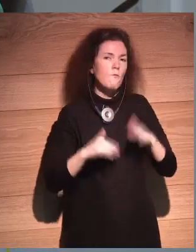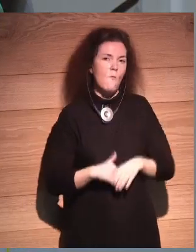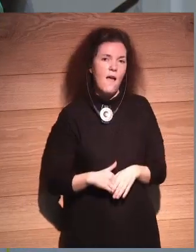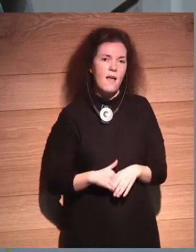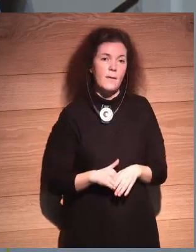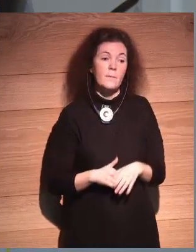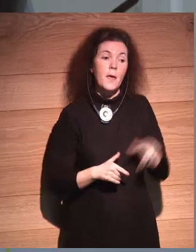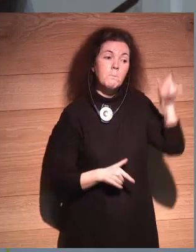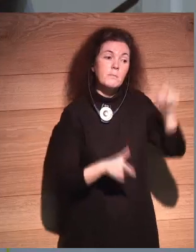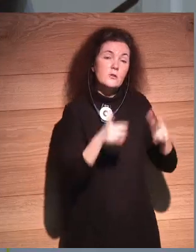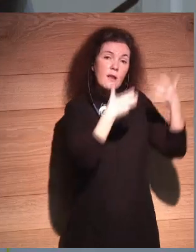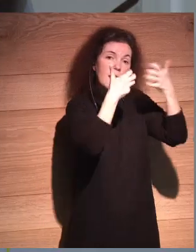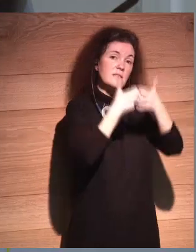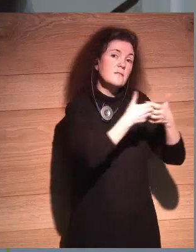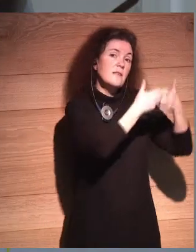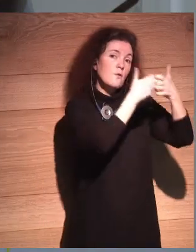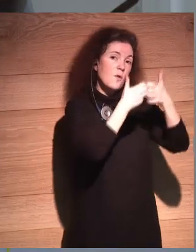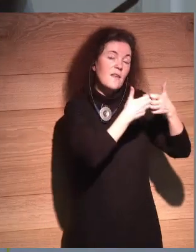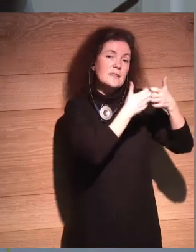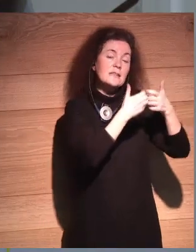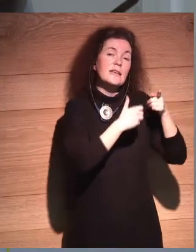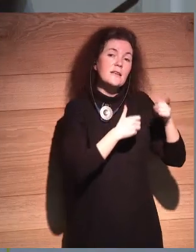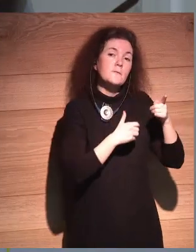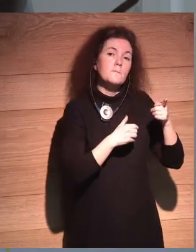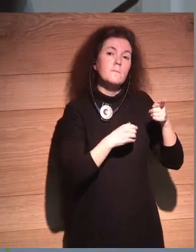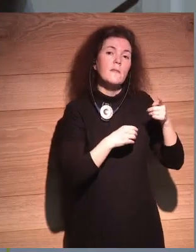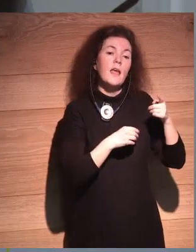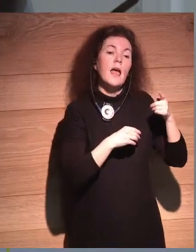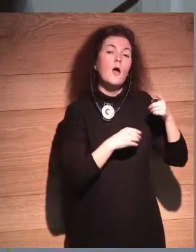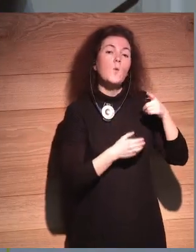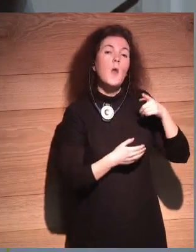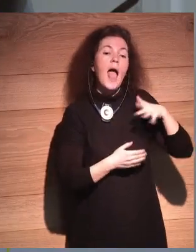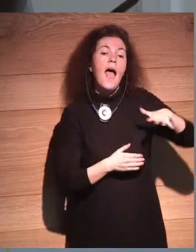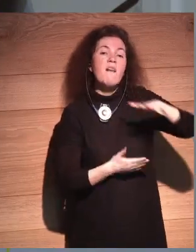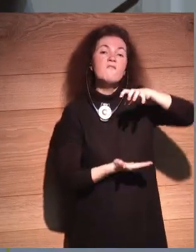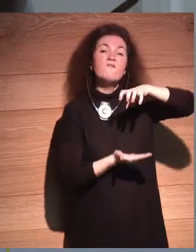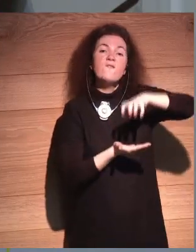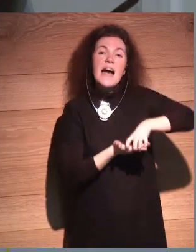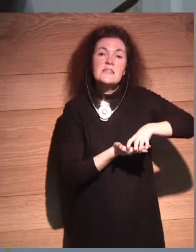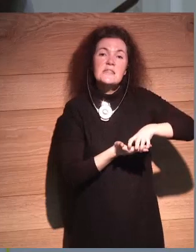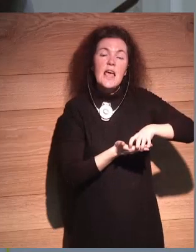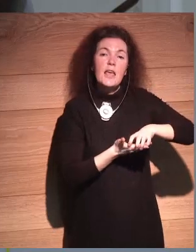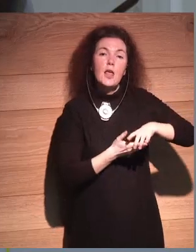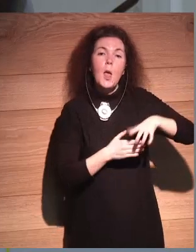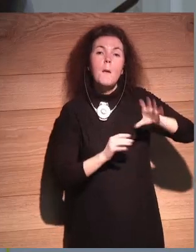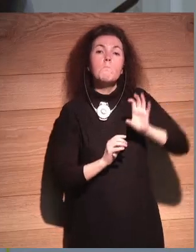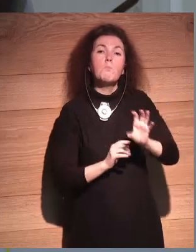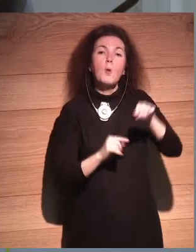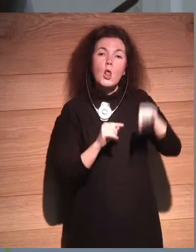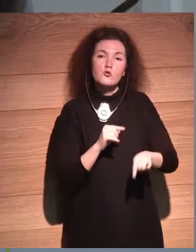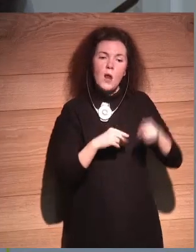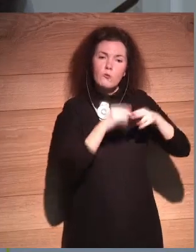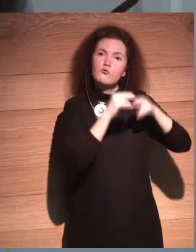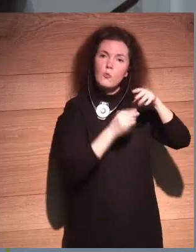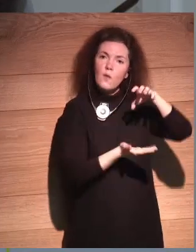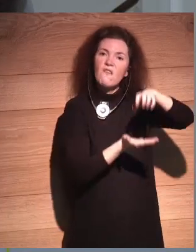Los estadounidenses han construido una base en el mismísimo Polo Sur, en ese punto